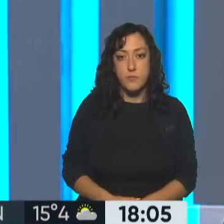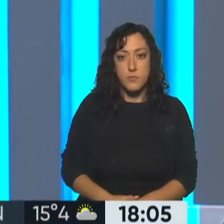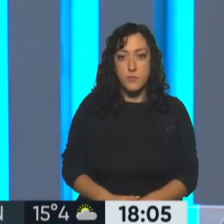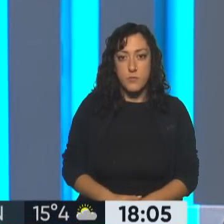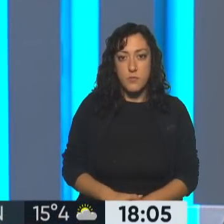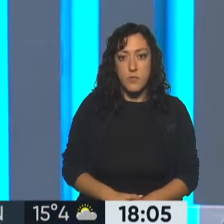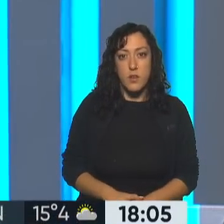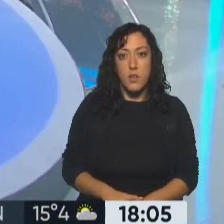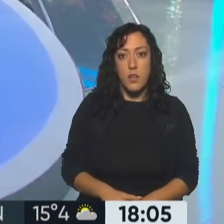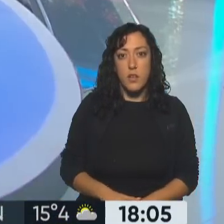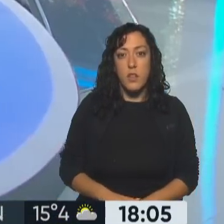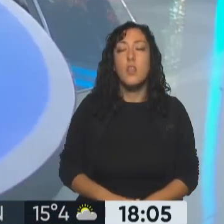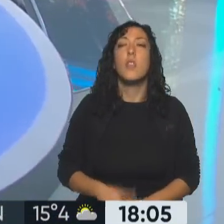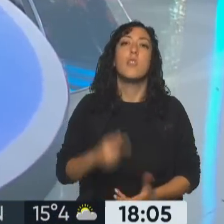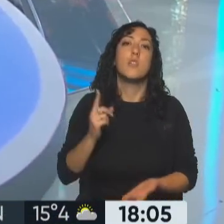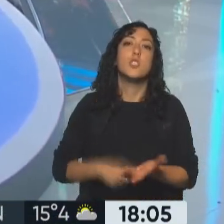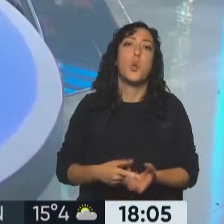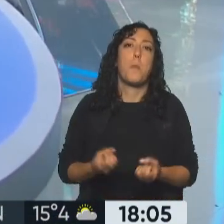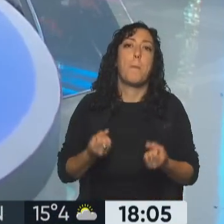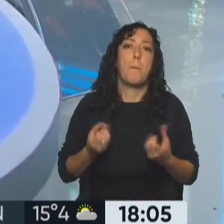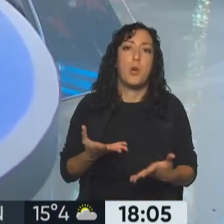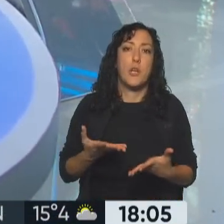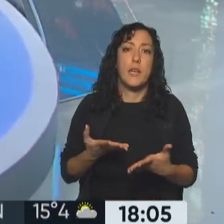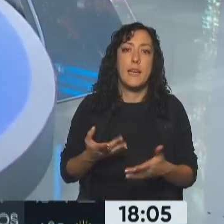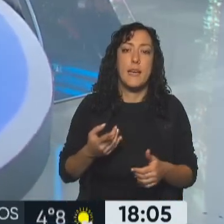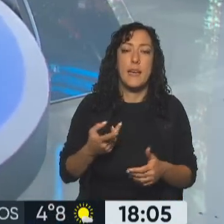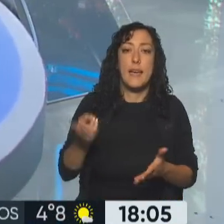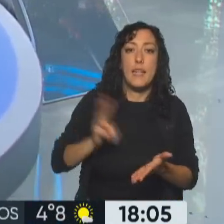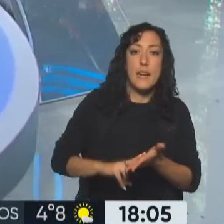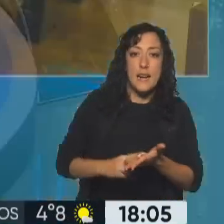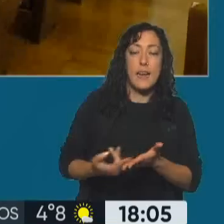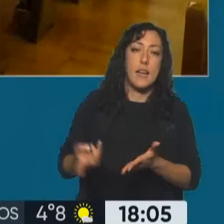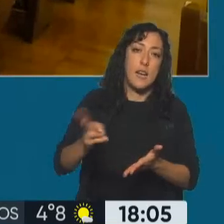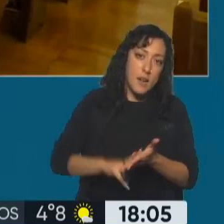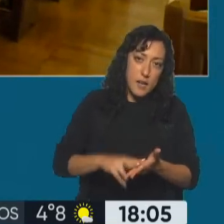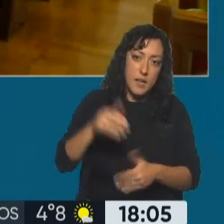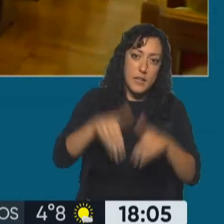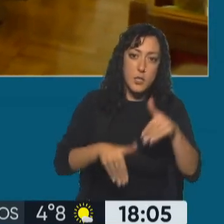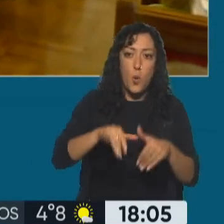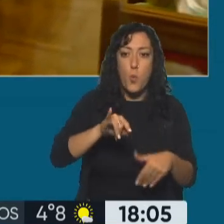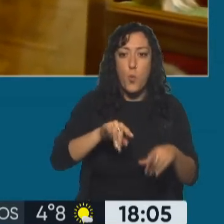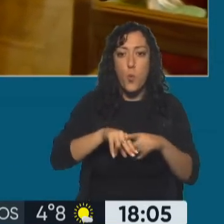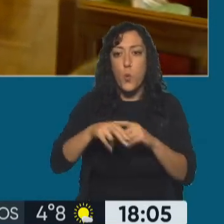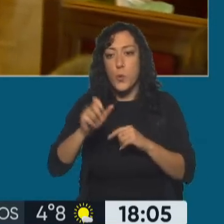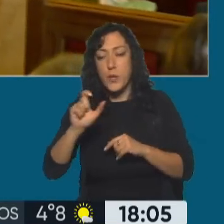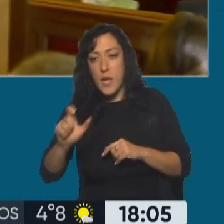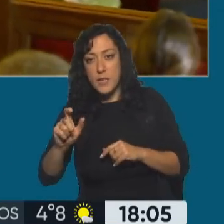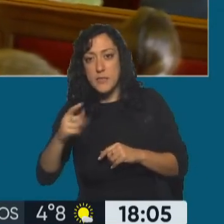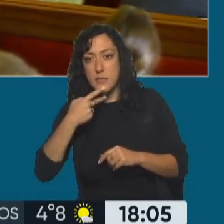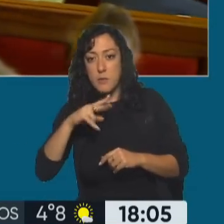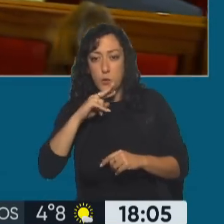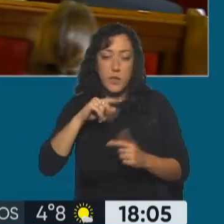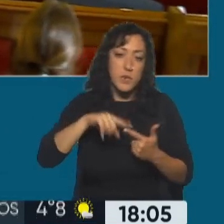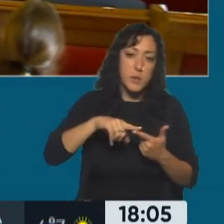suspende en virtud de dos planteos que le hacen contra la reelección de Sergio Uñac en San Juan y de